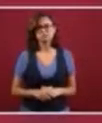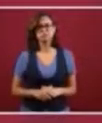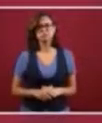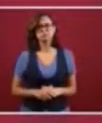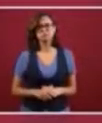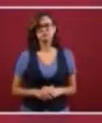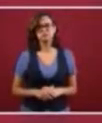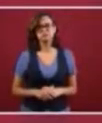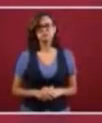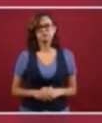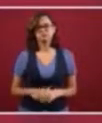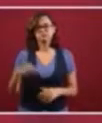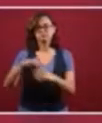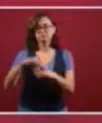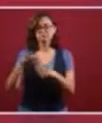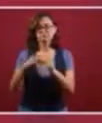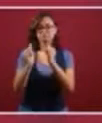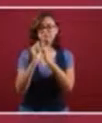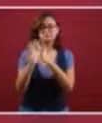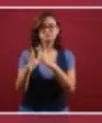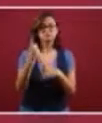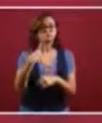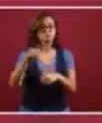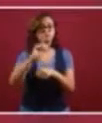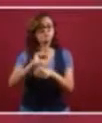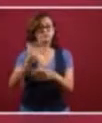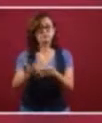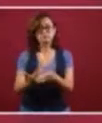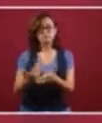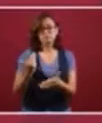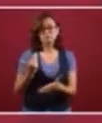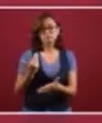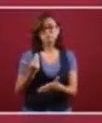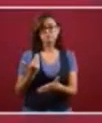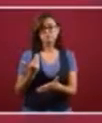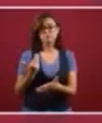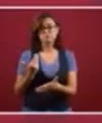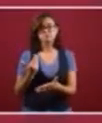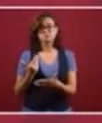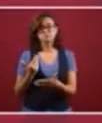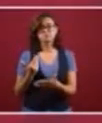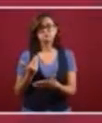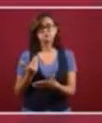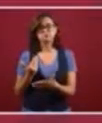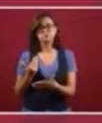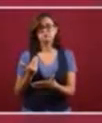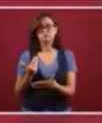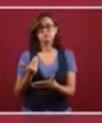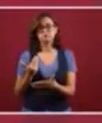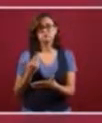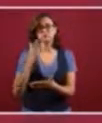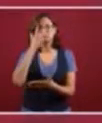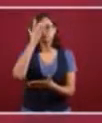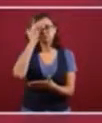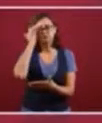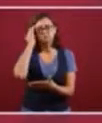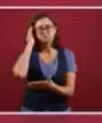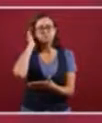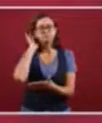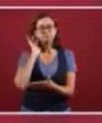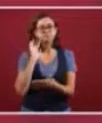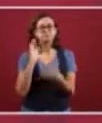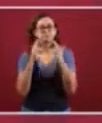una semana antes la elección una reunión una comida